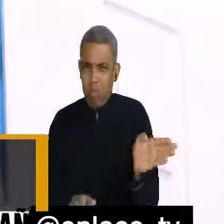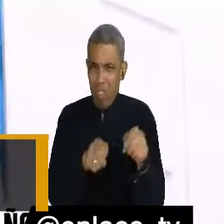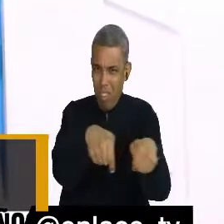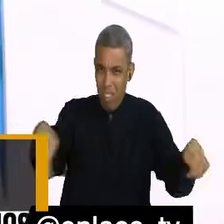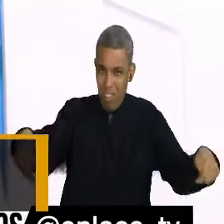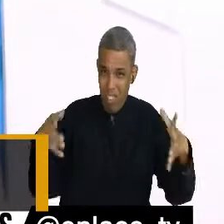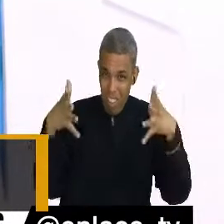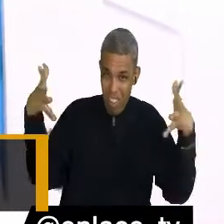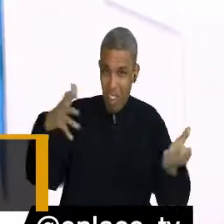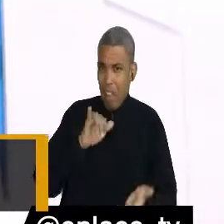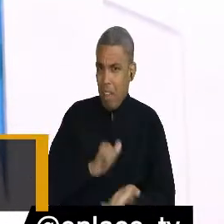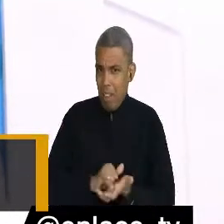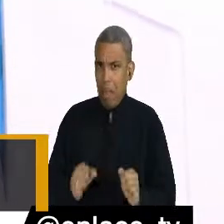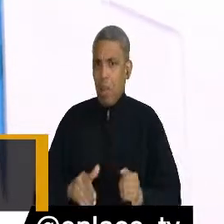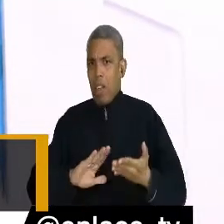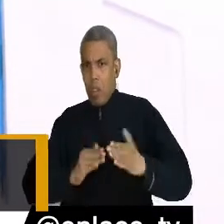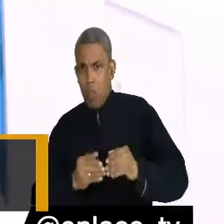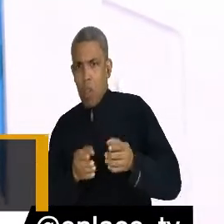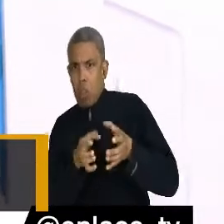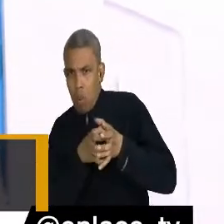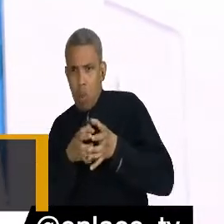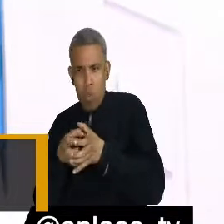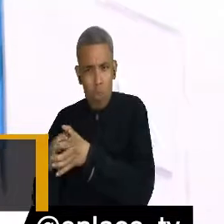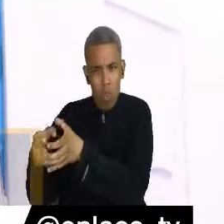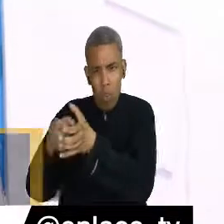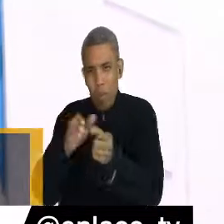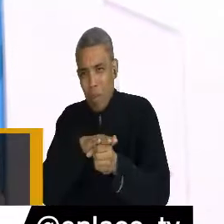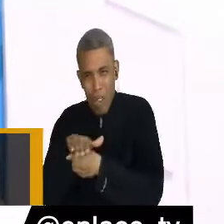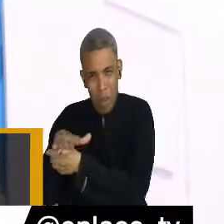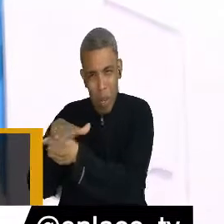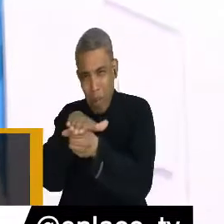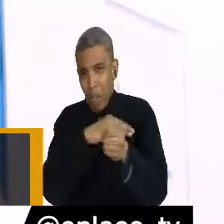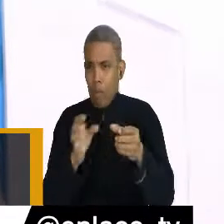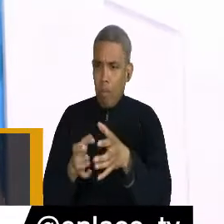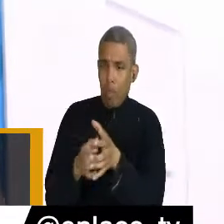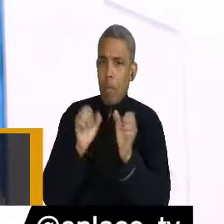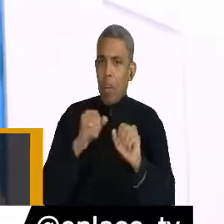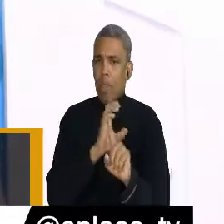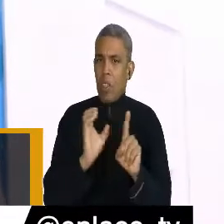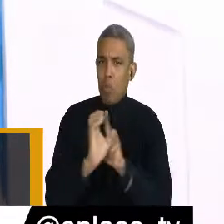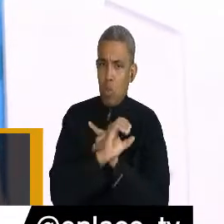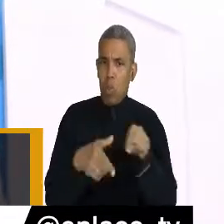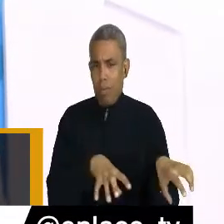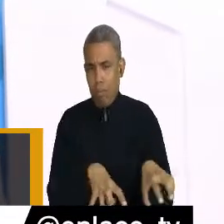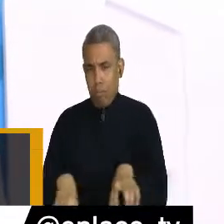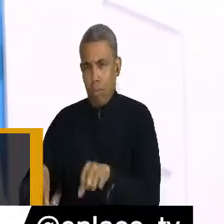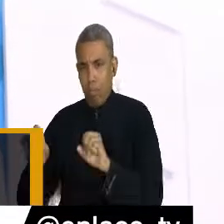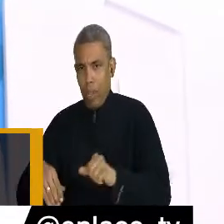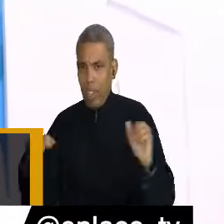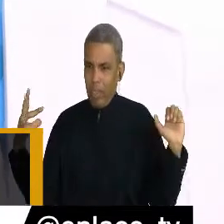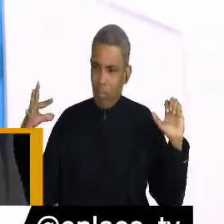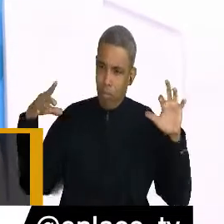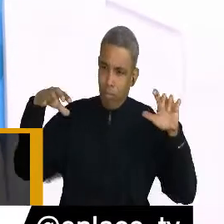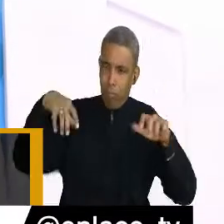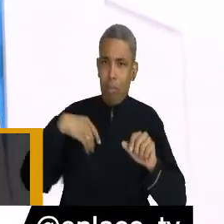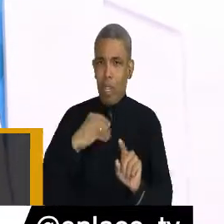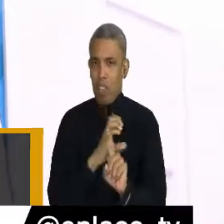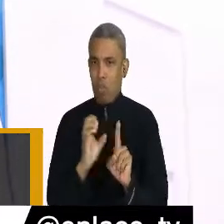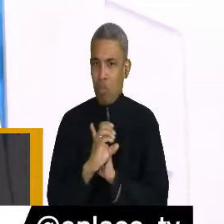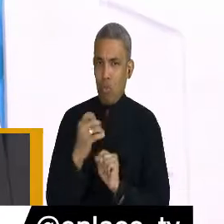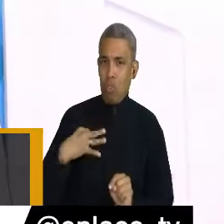actividades folclóricas, sus actividades económicas, para darlas a conocer por medio del encuentro cultural. Vamos a realizar